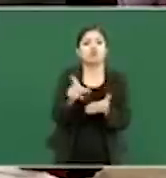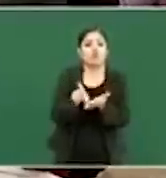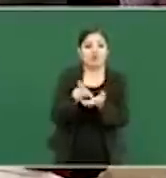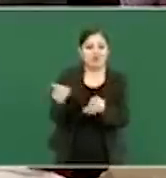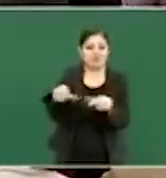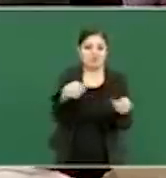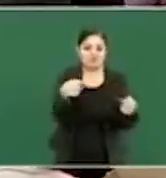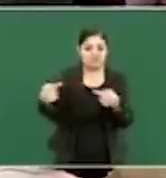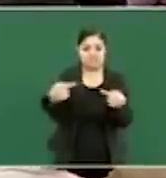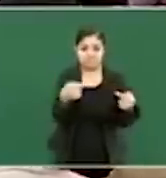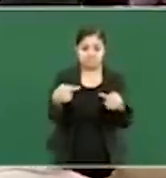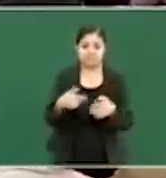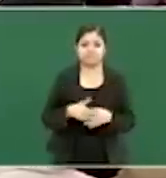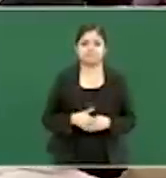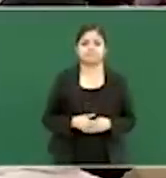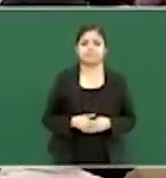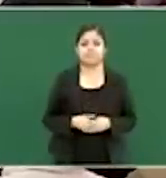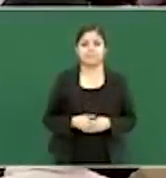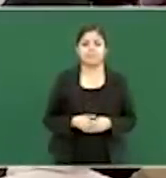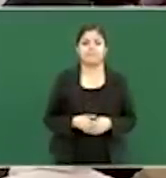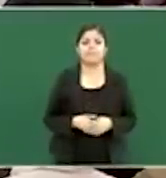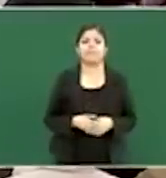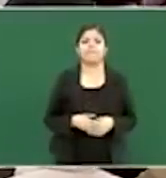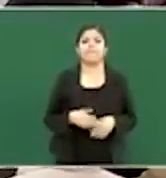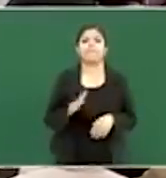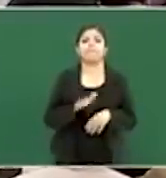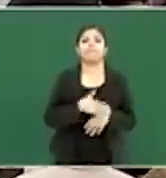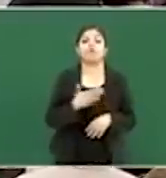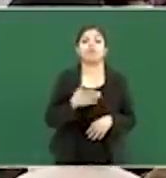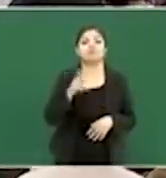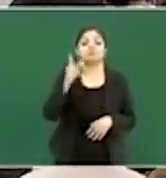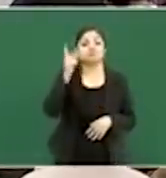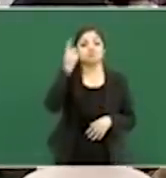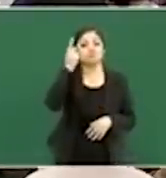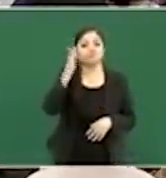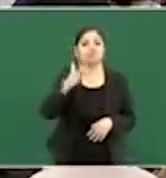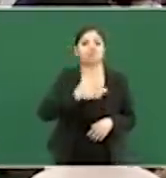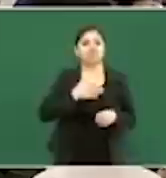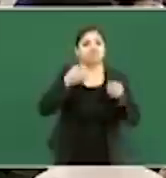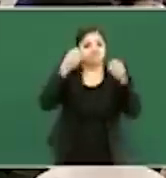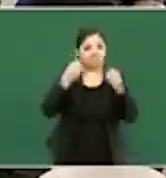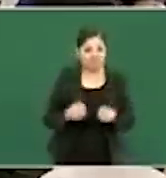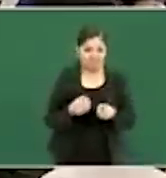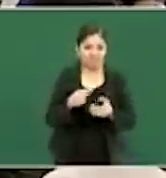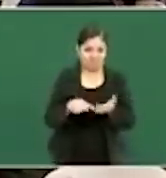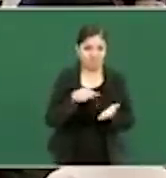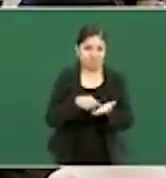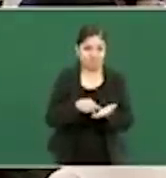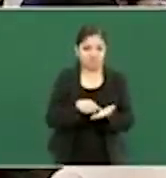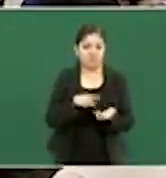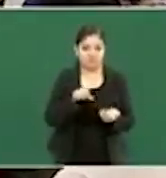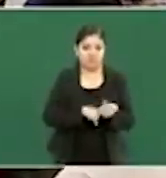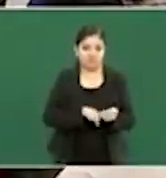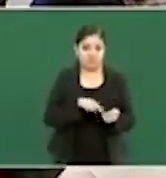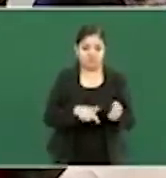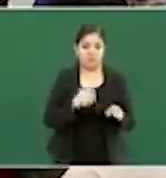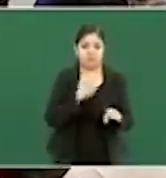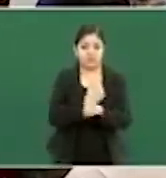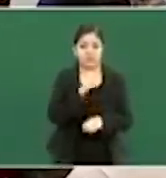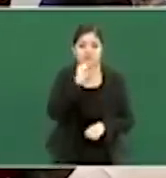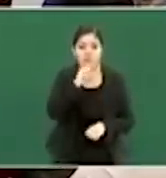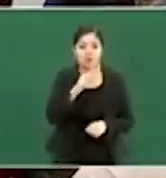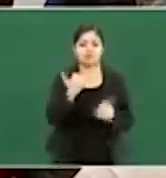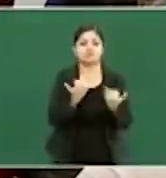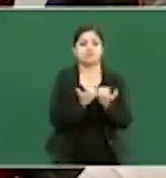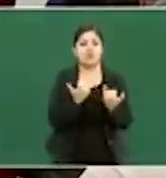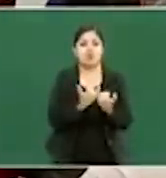por el control de plazas. Eso sucede en Jalisco y en